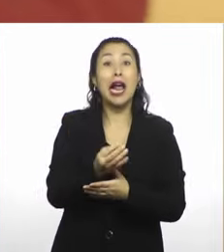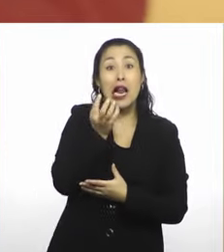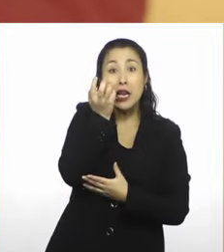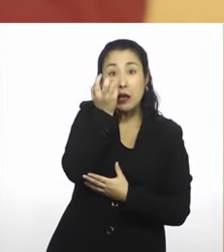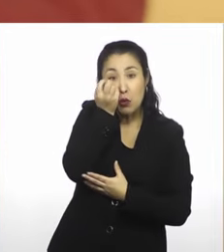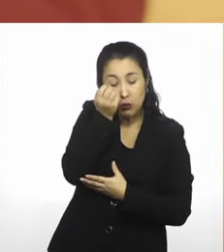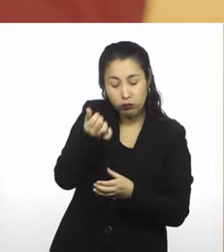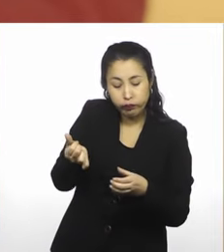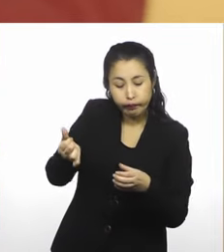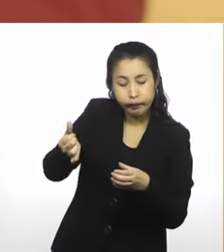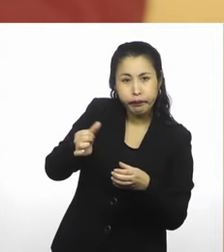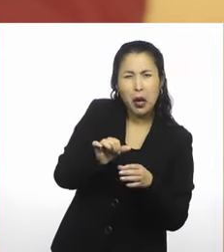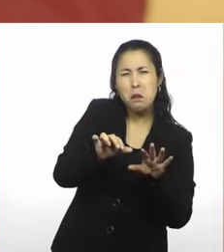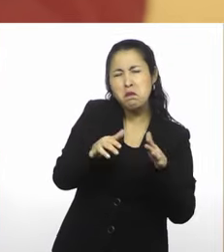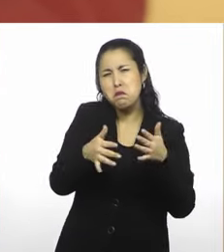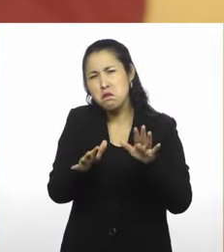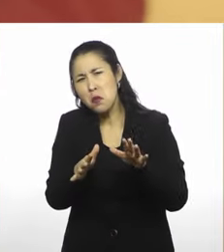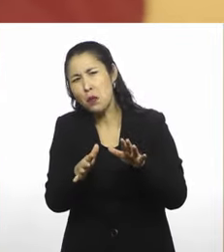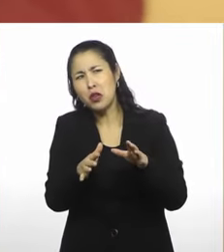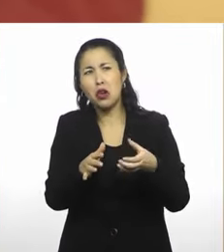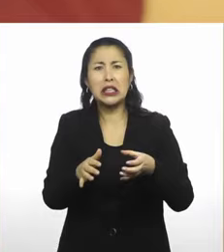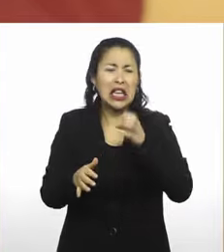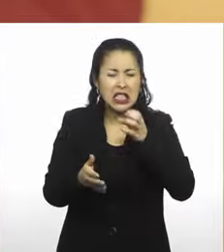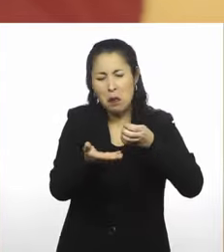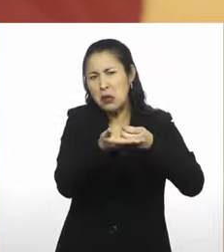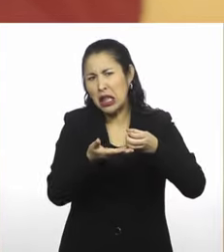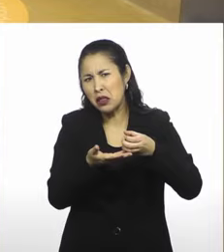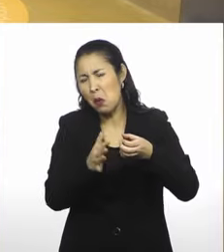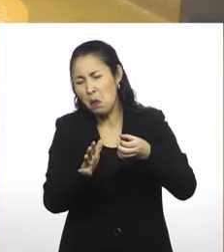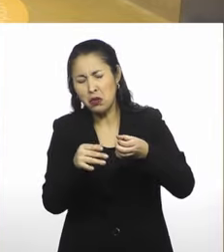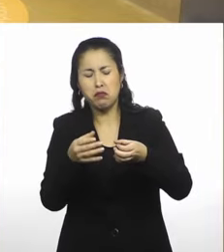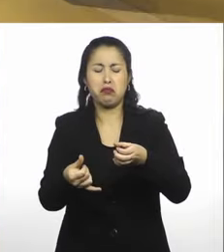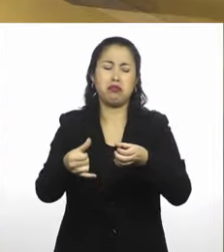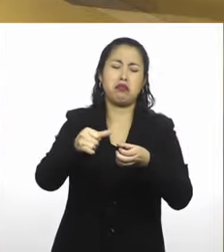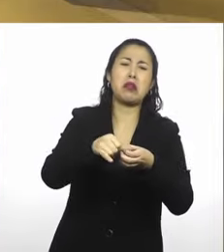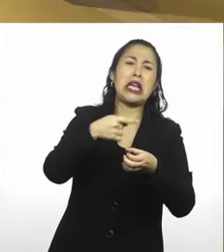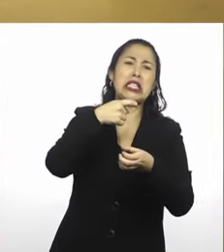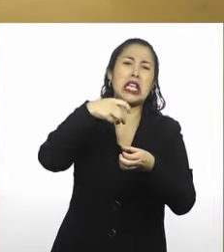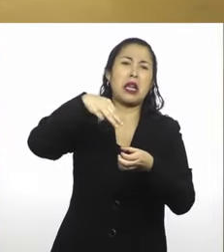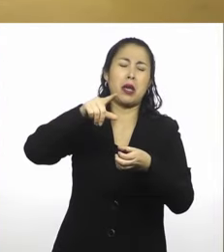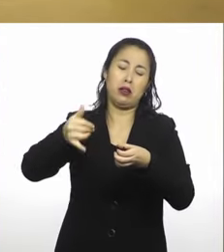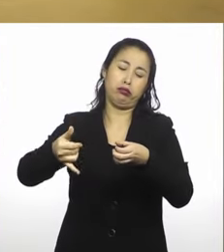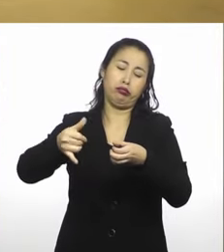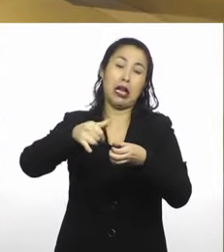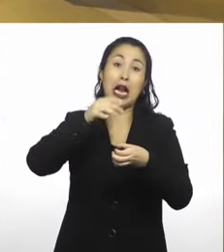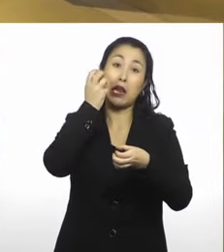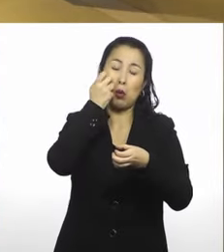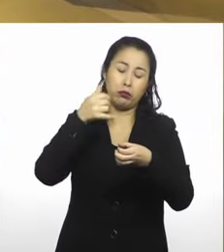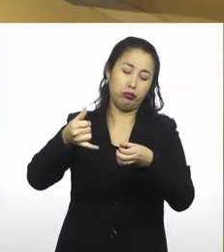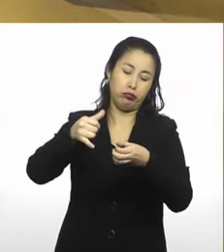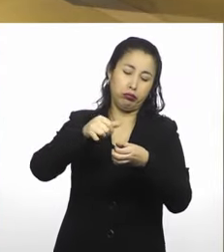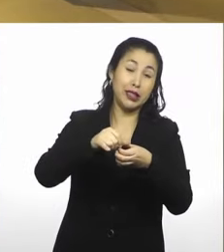dijimos, aproximadamente media taza, unos 100 ml más o menos. Luego,